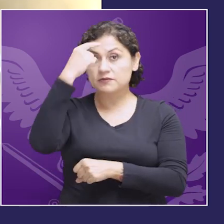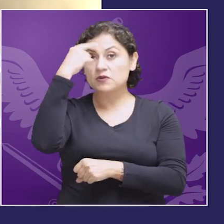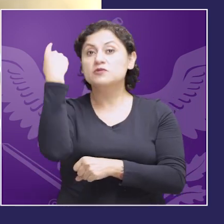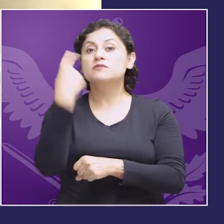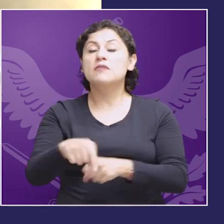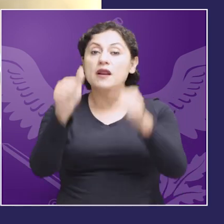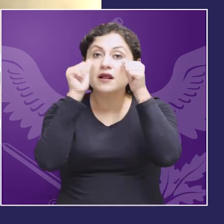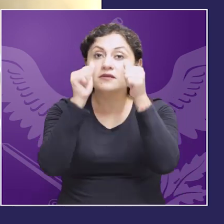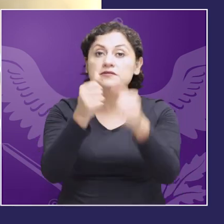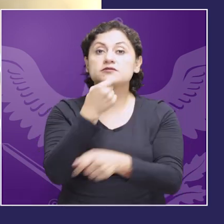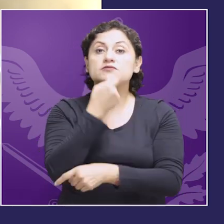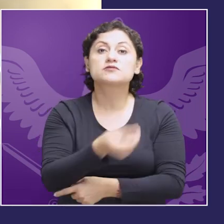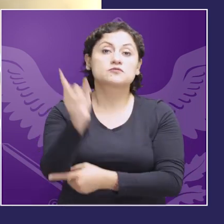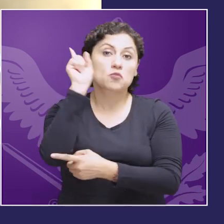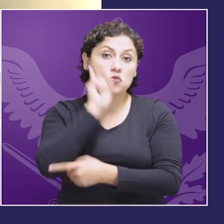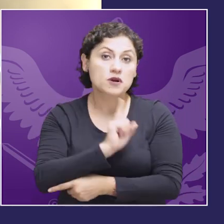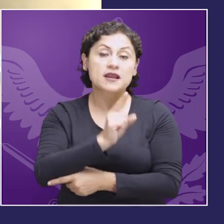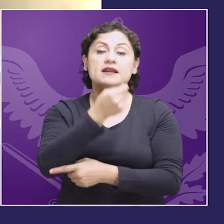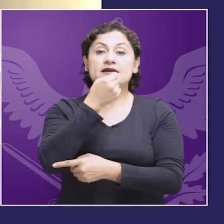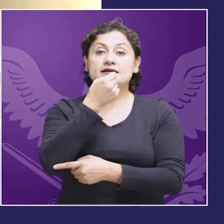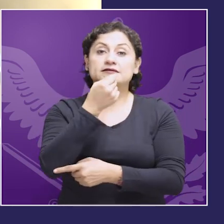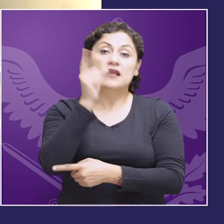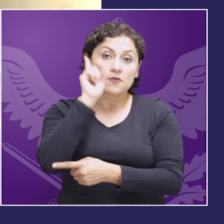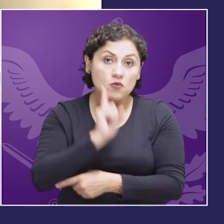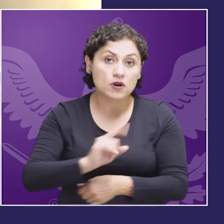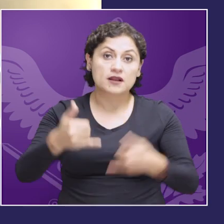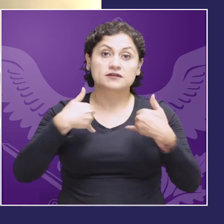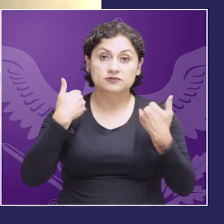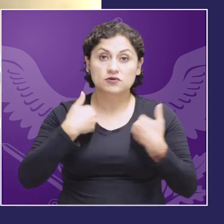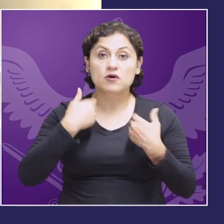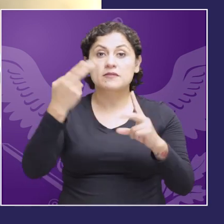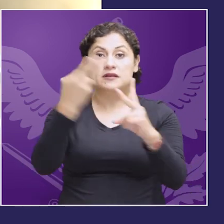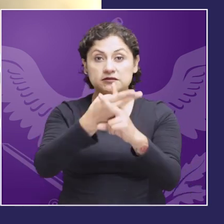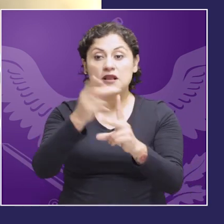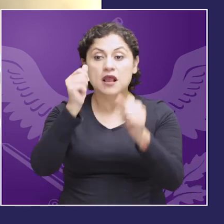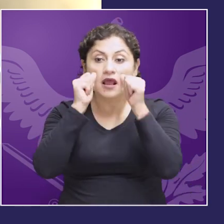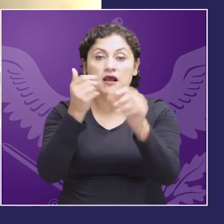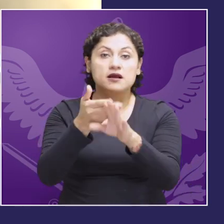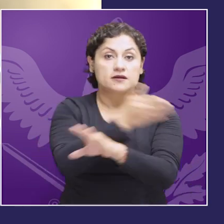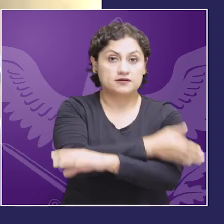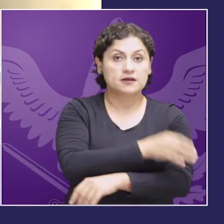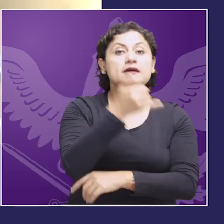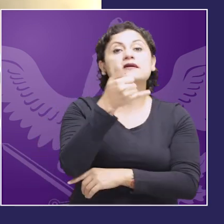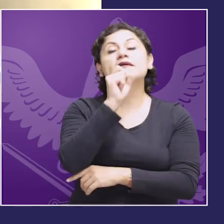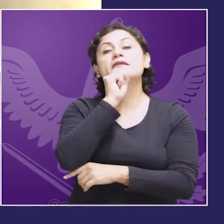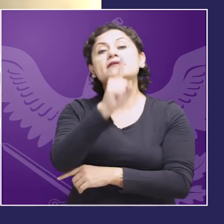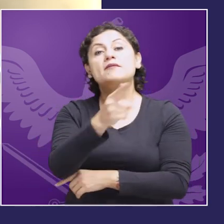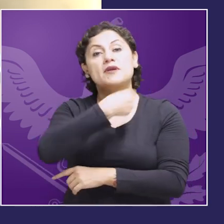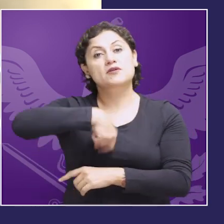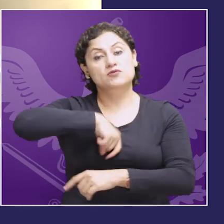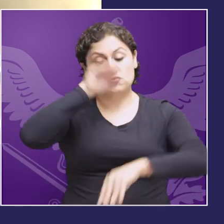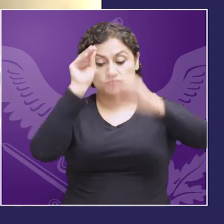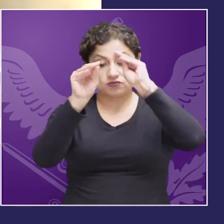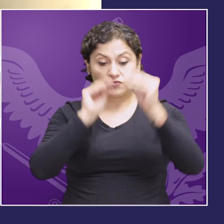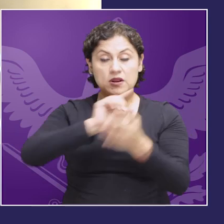para prevenir, sancionar la muerte violenta de las mujeres y las niñas, y también lo que se está haciendo,